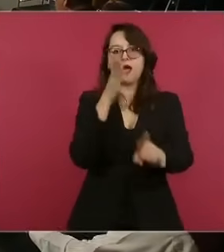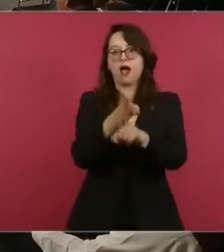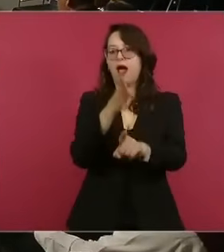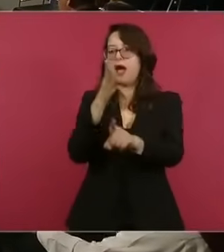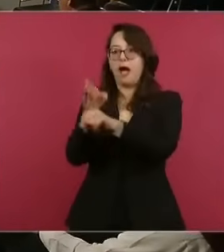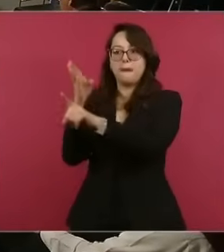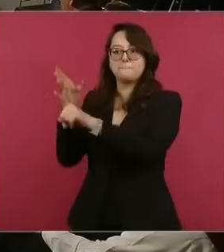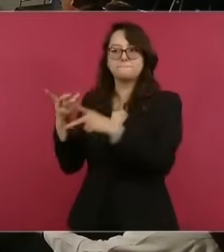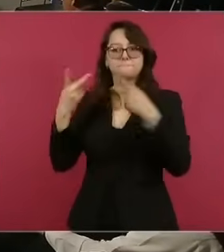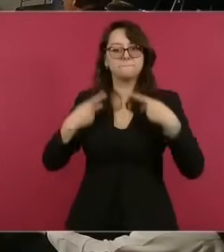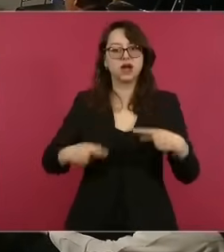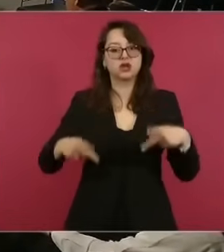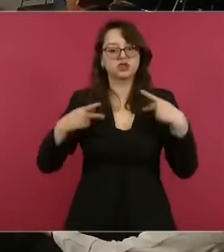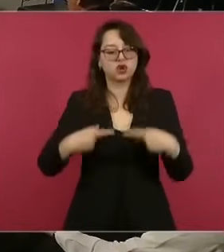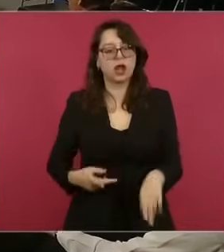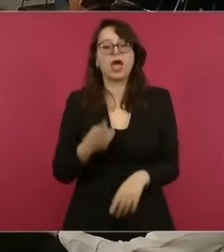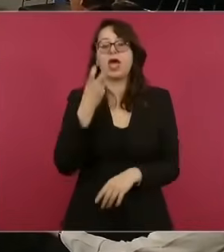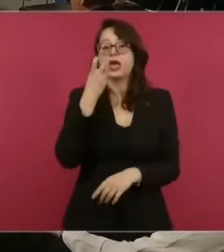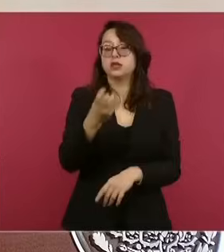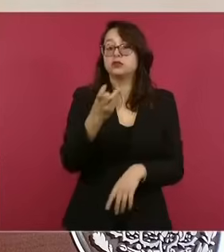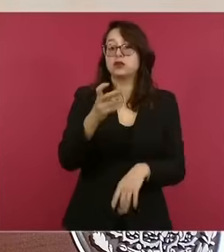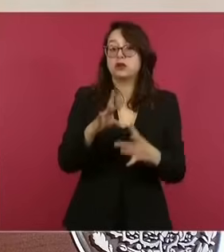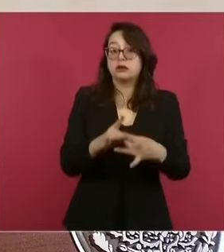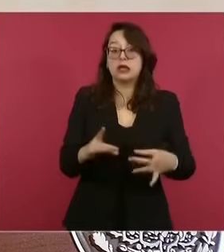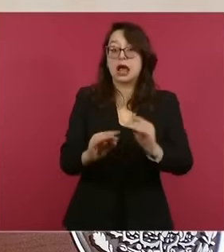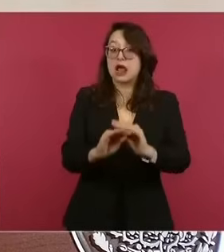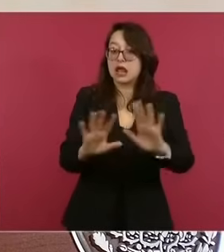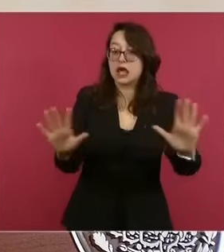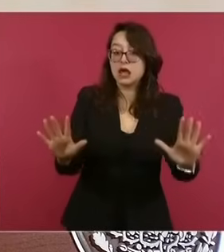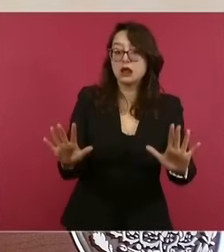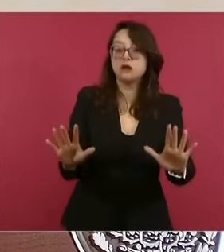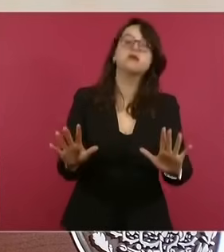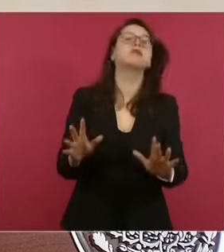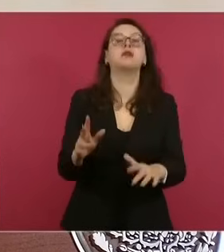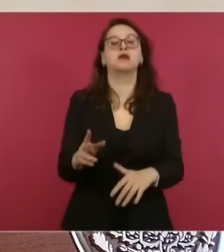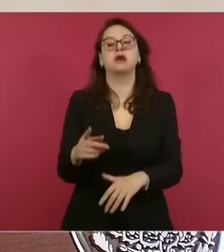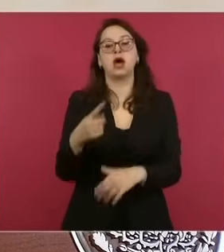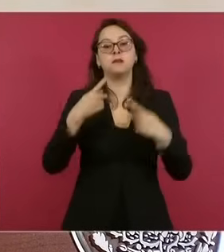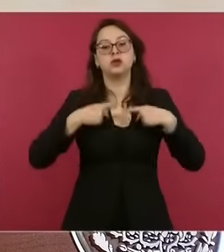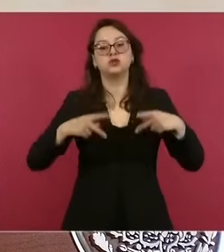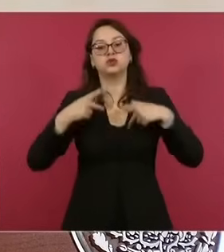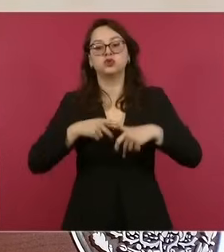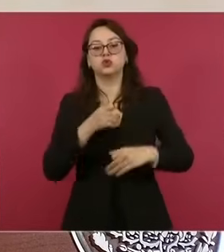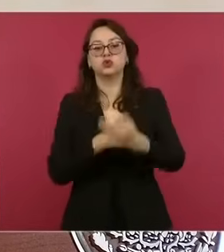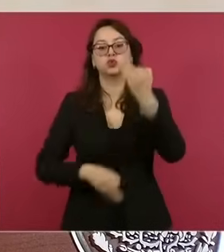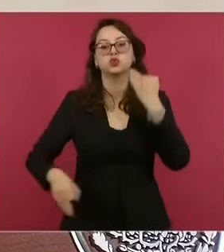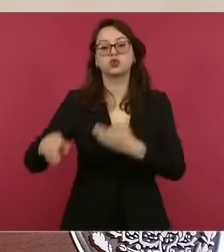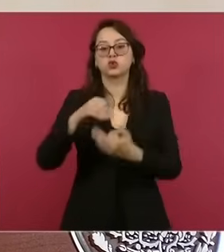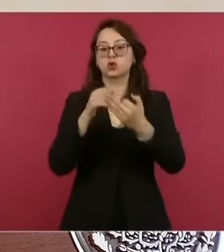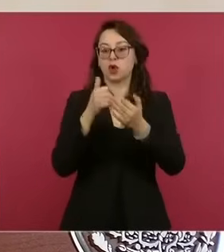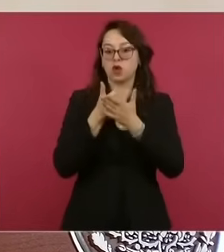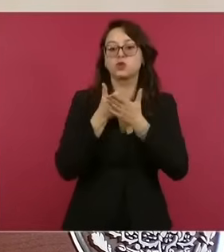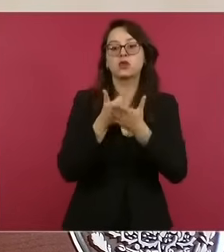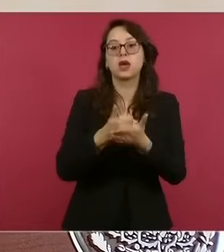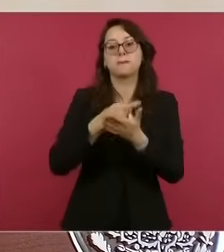población, se les va a ayudar en la